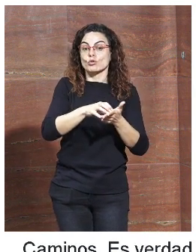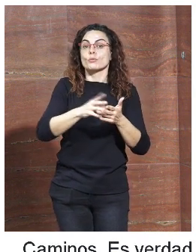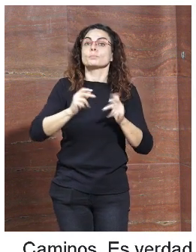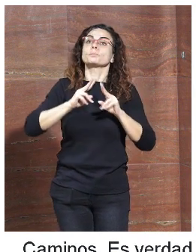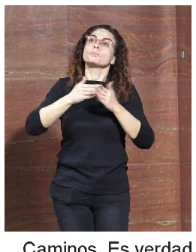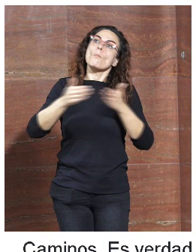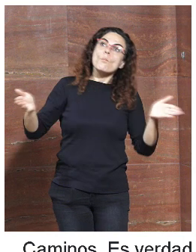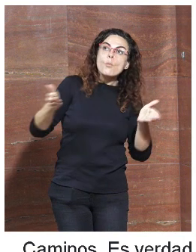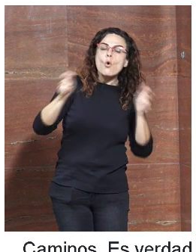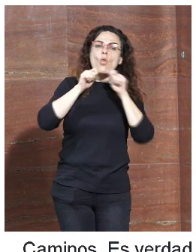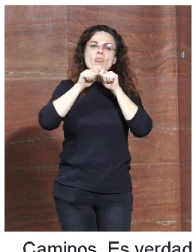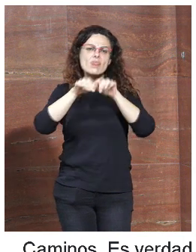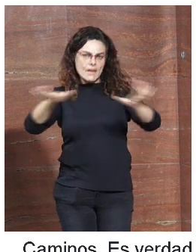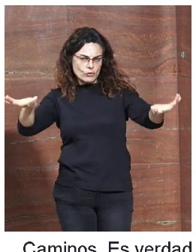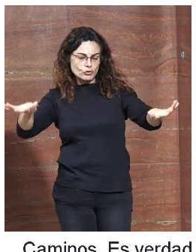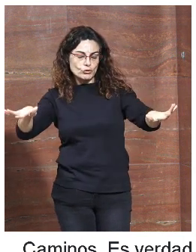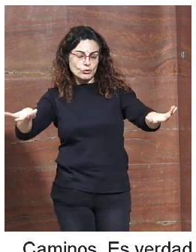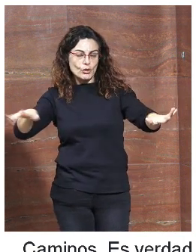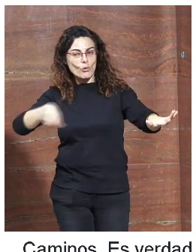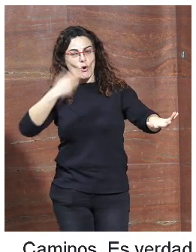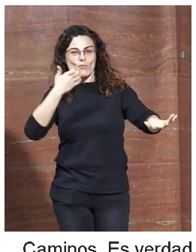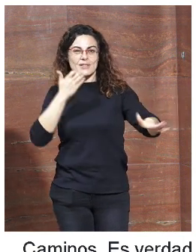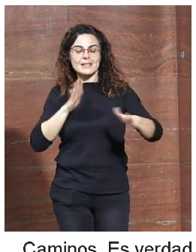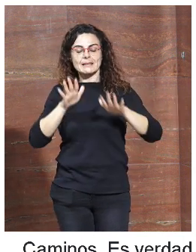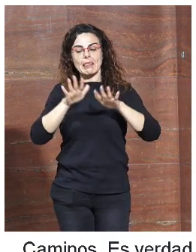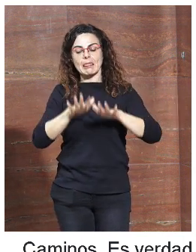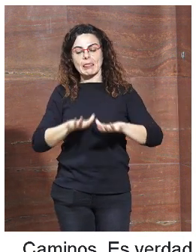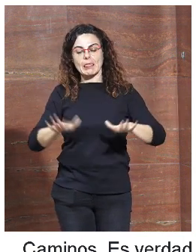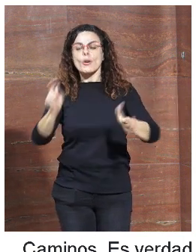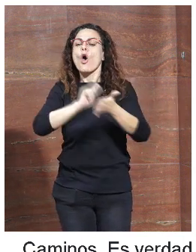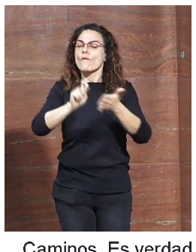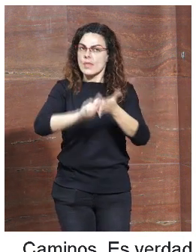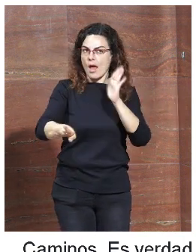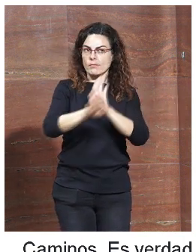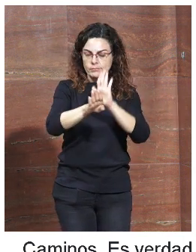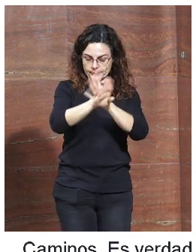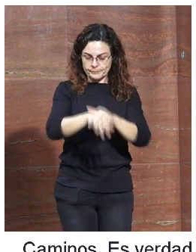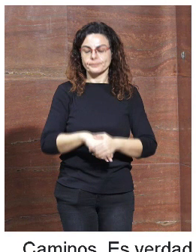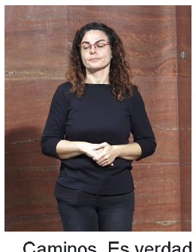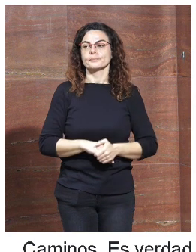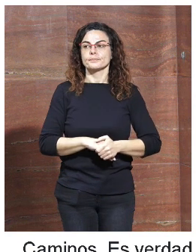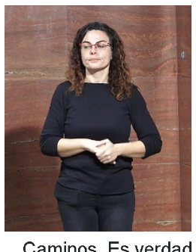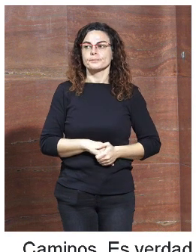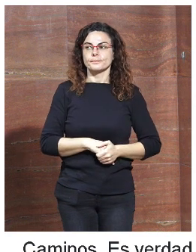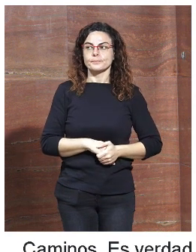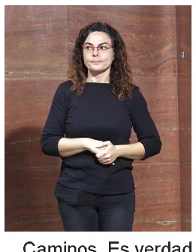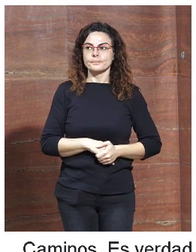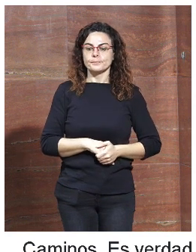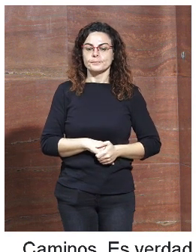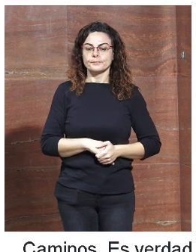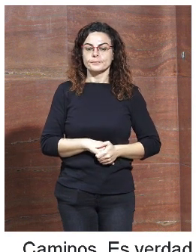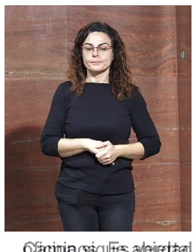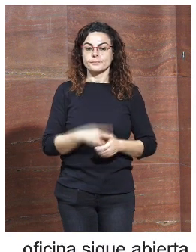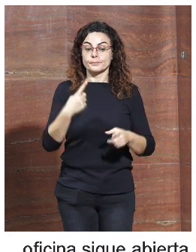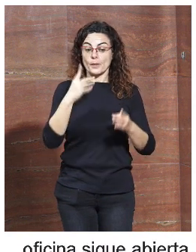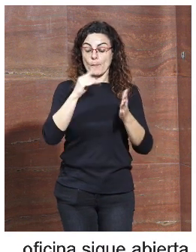pero luego queda como en stand-by. Pero bueno, que la oficina sigue abierta. Otra patita que